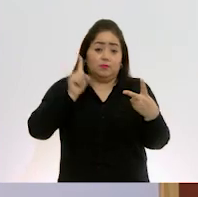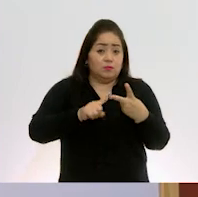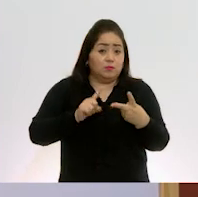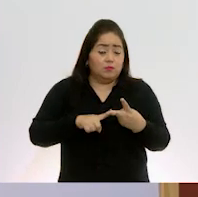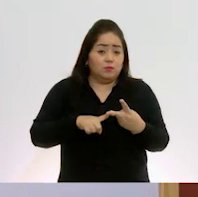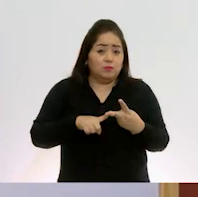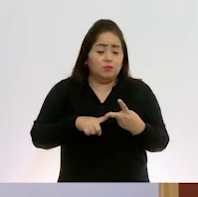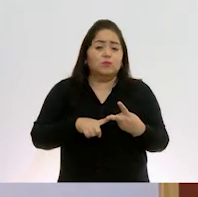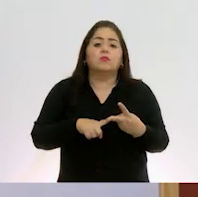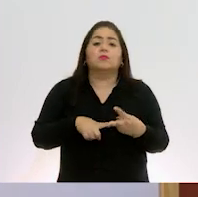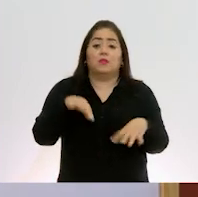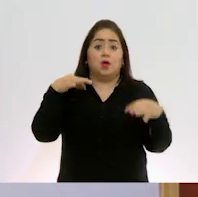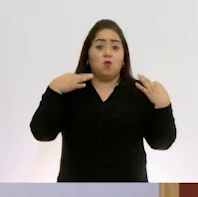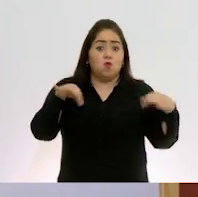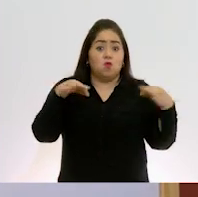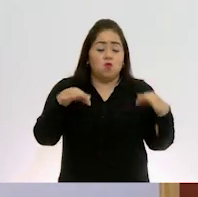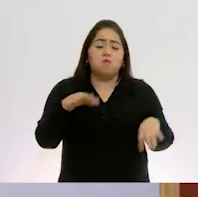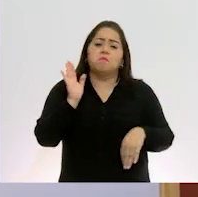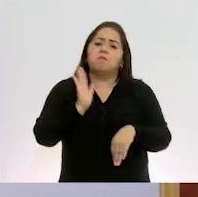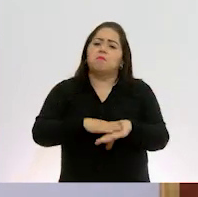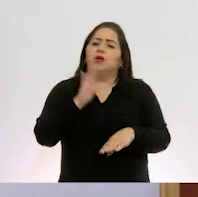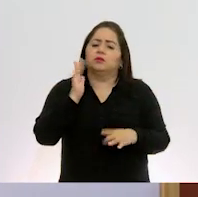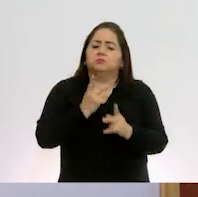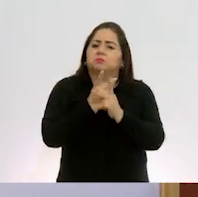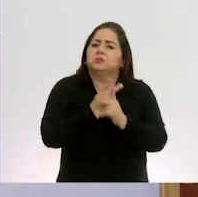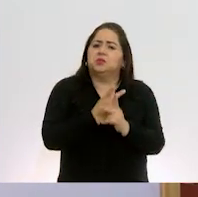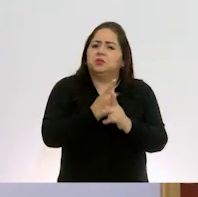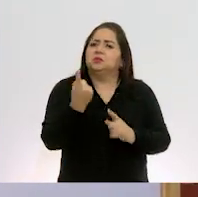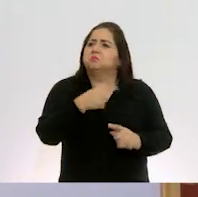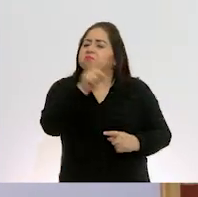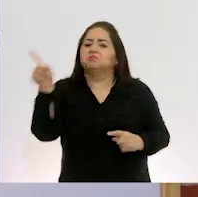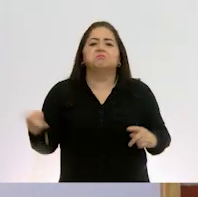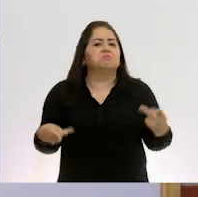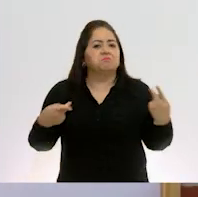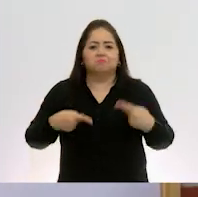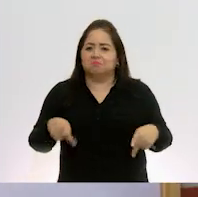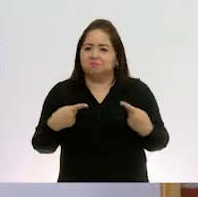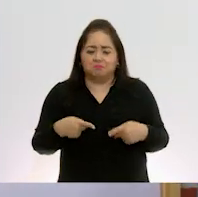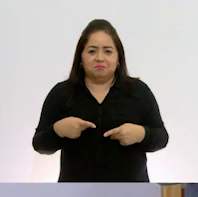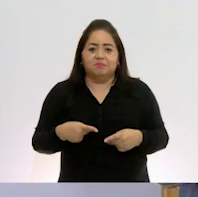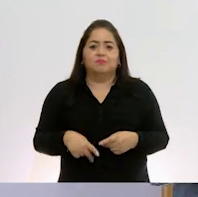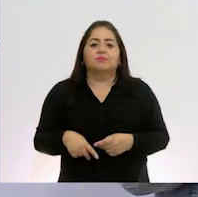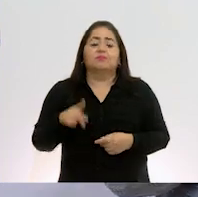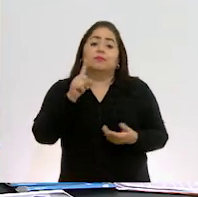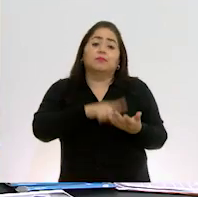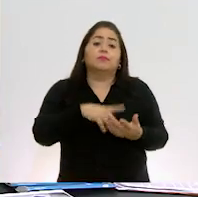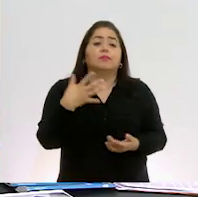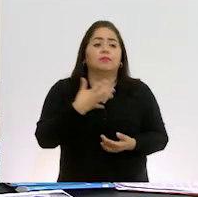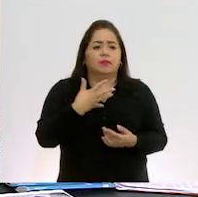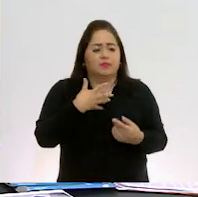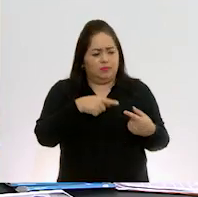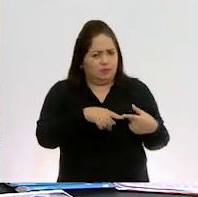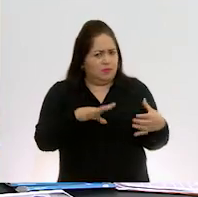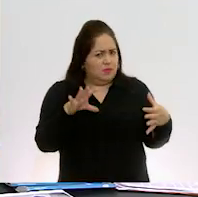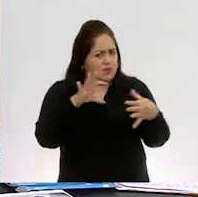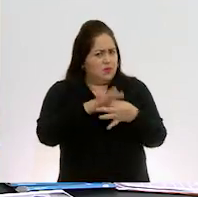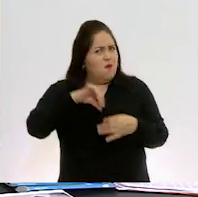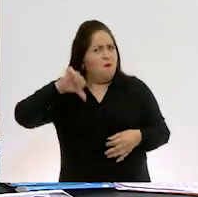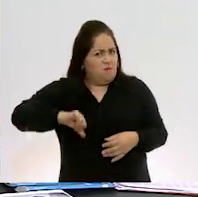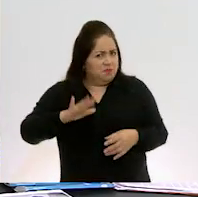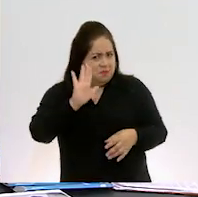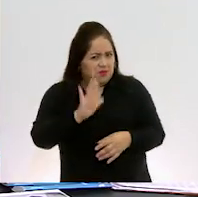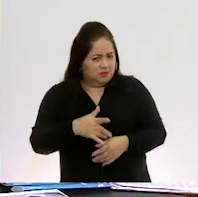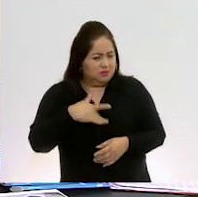es: la hoja es mucho más paciente que los seres humanos. ¿Tiene relación con lo que hicimos el día de